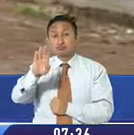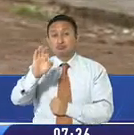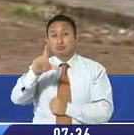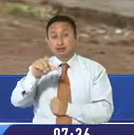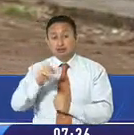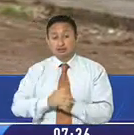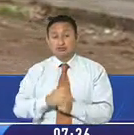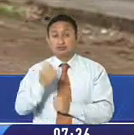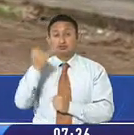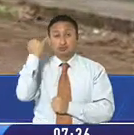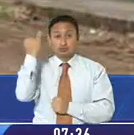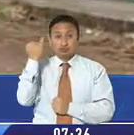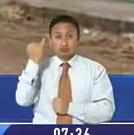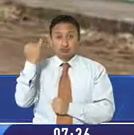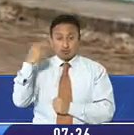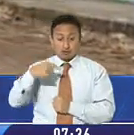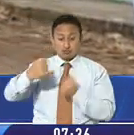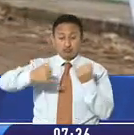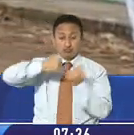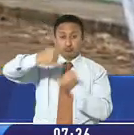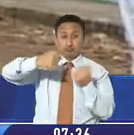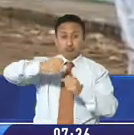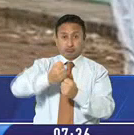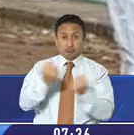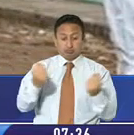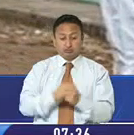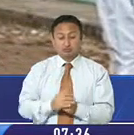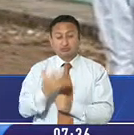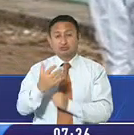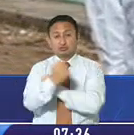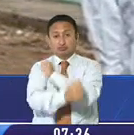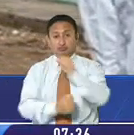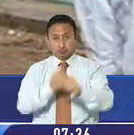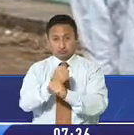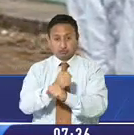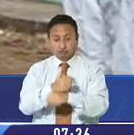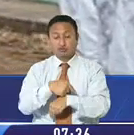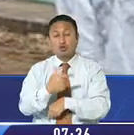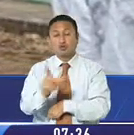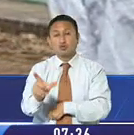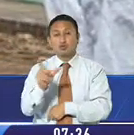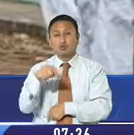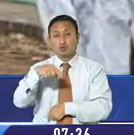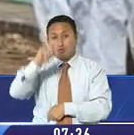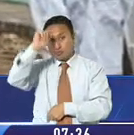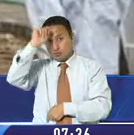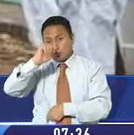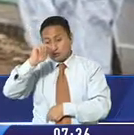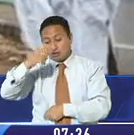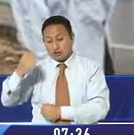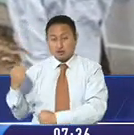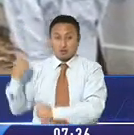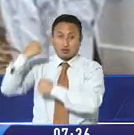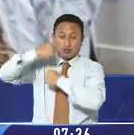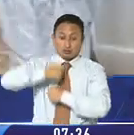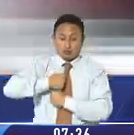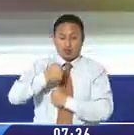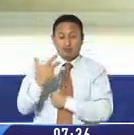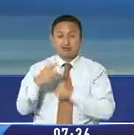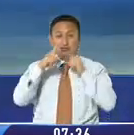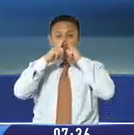color verde-azul, tres fragmentos de cinta adhesiva, varios documentos, una gorra, un bolso y tres